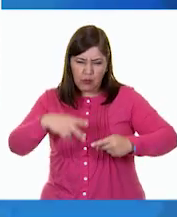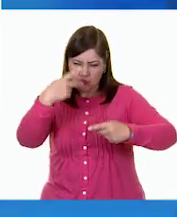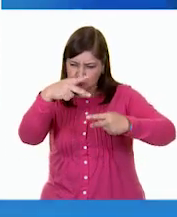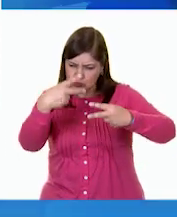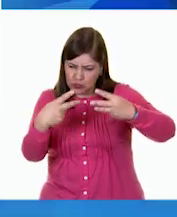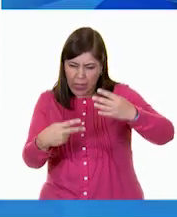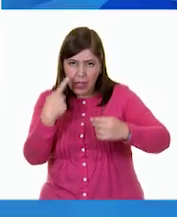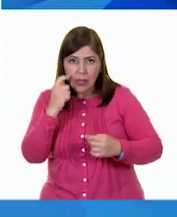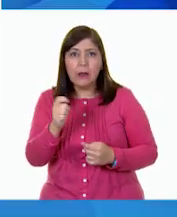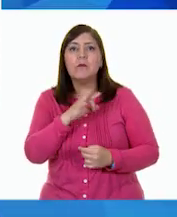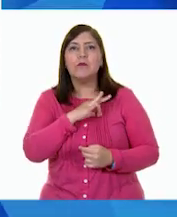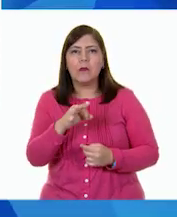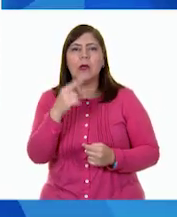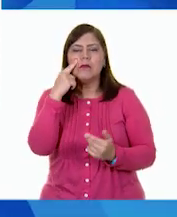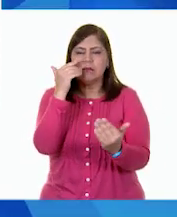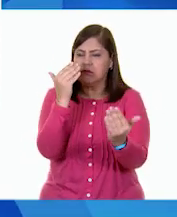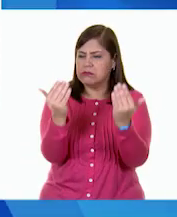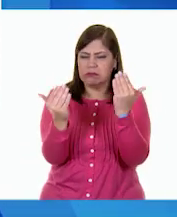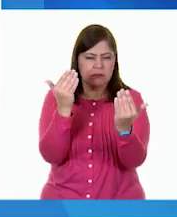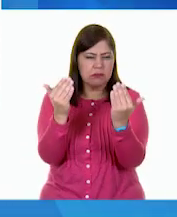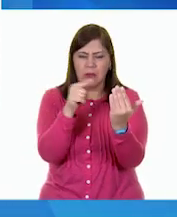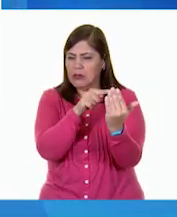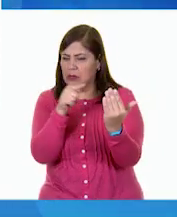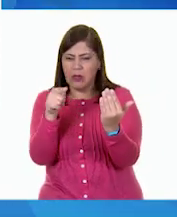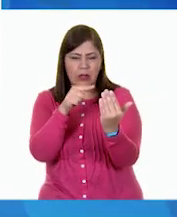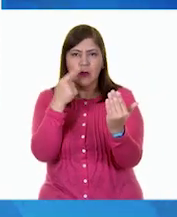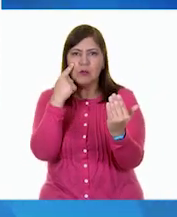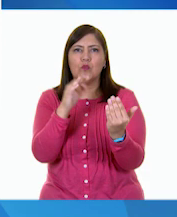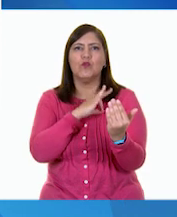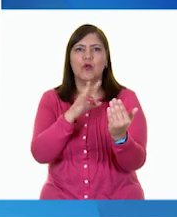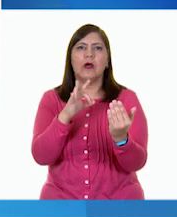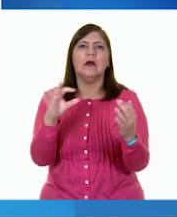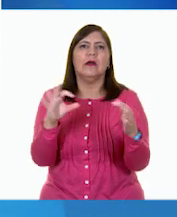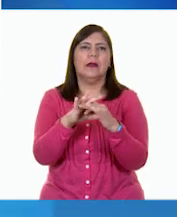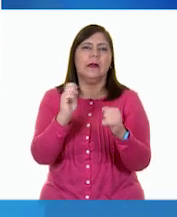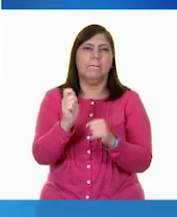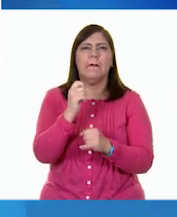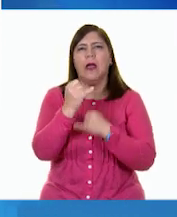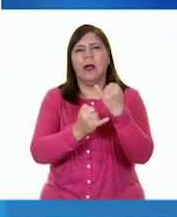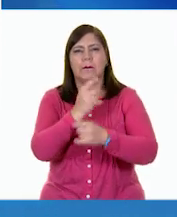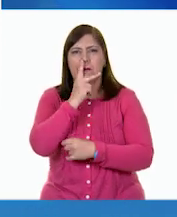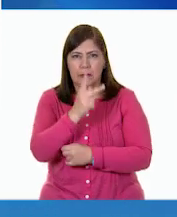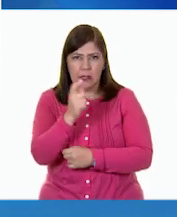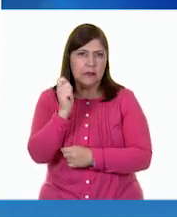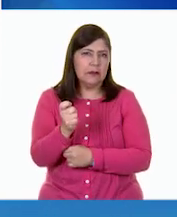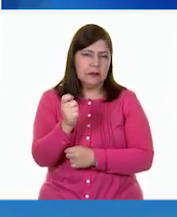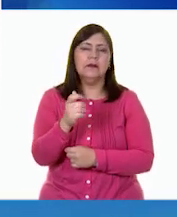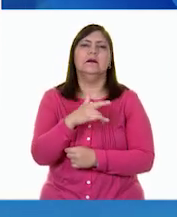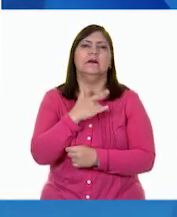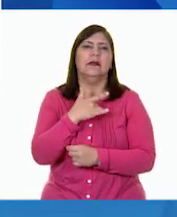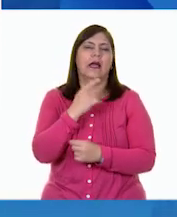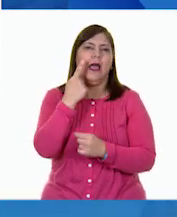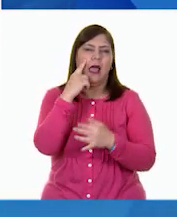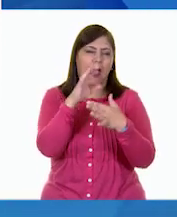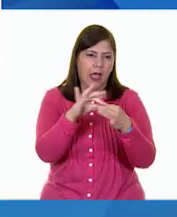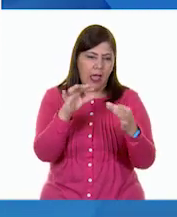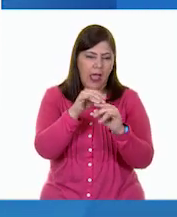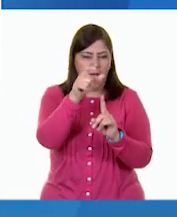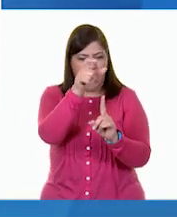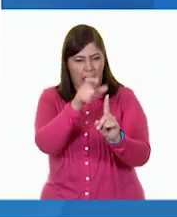expresadas por medio de una comparación o un juego de palabras. Describe sin decirlo tal cual, lo que el lector debe